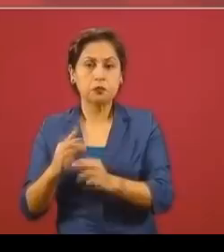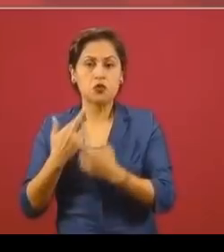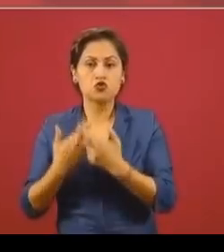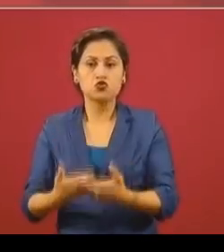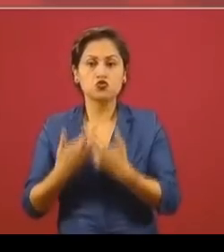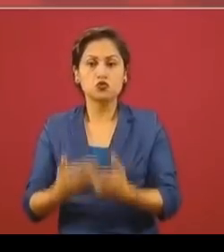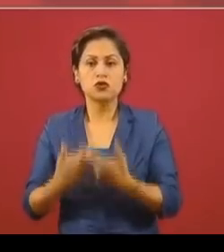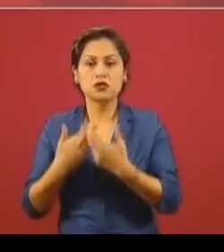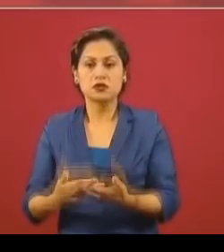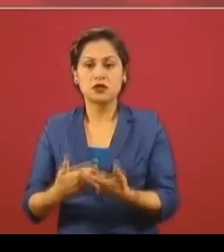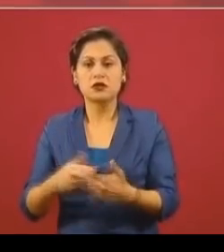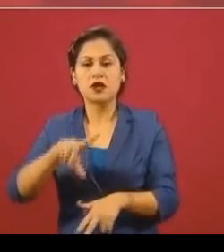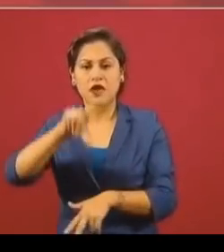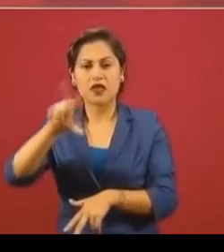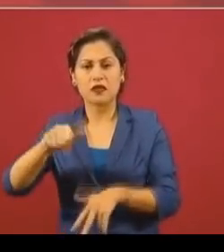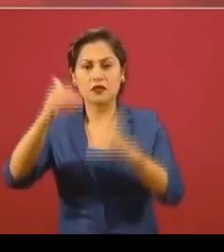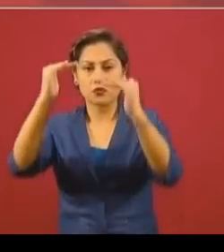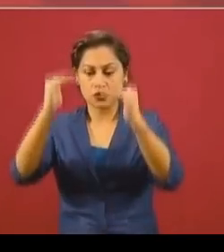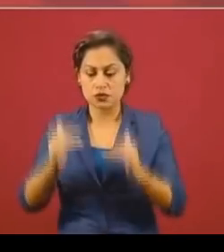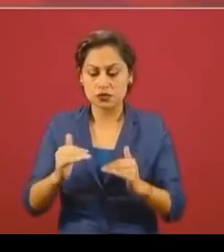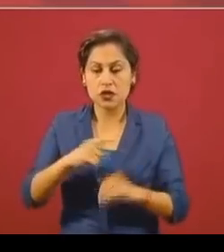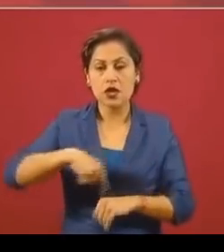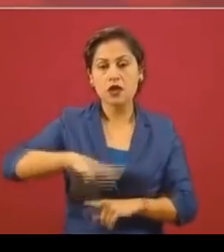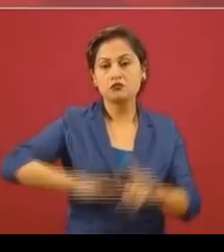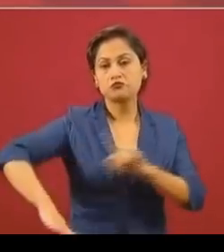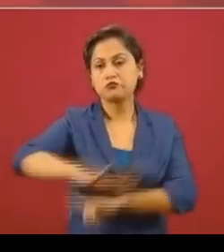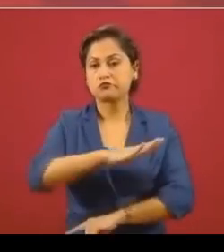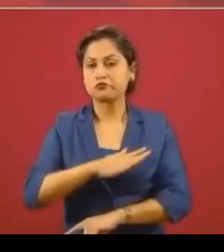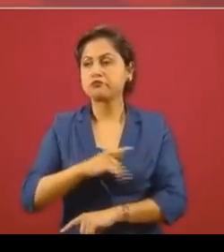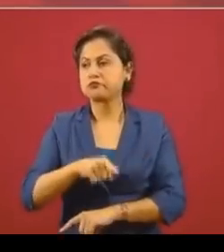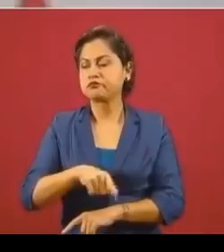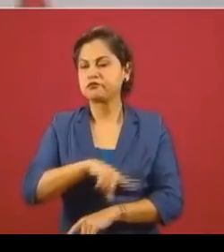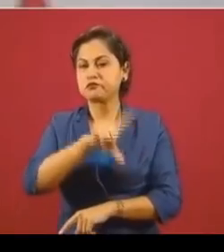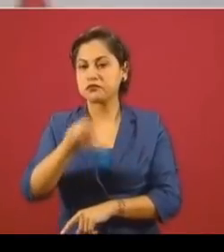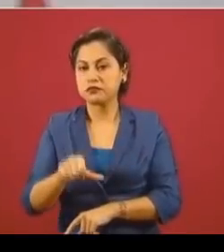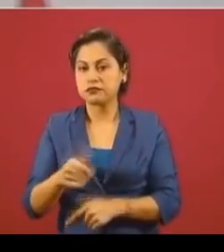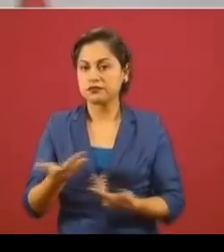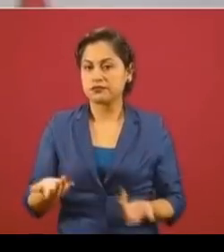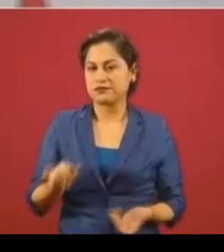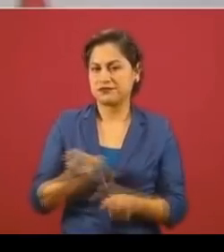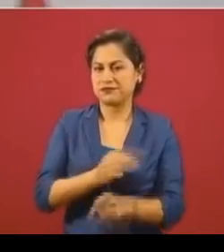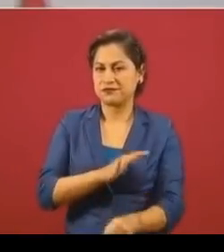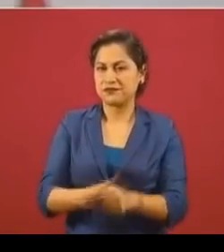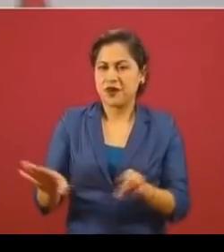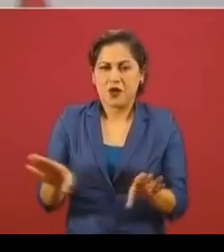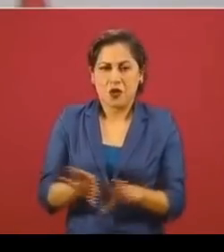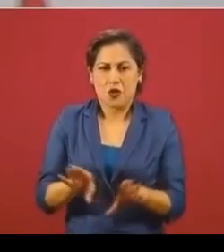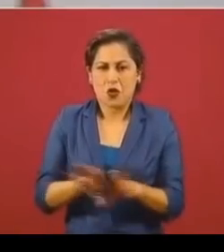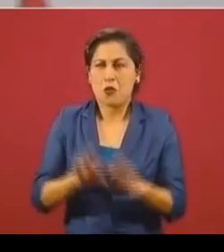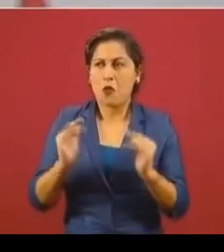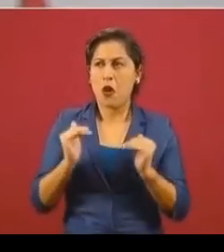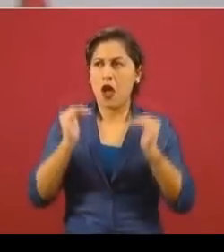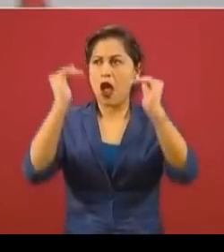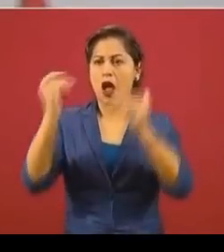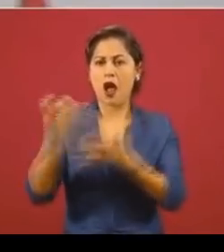les iba a ir bien a los de abajo, como si la riqueza acumulada arriba